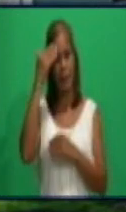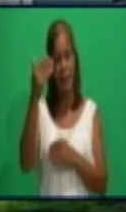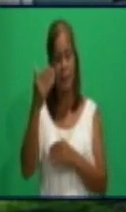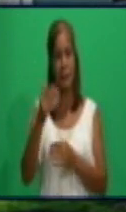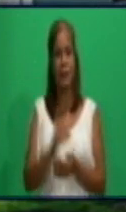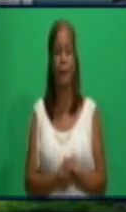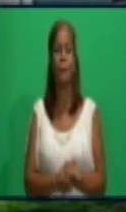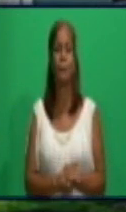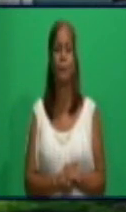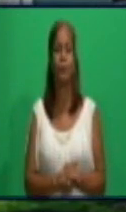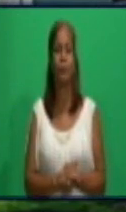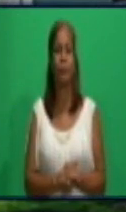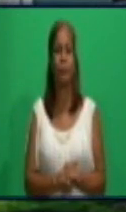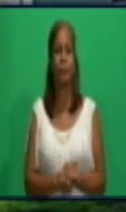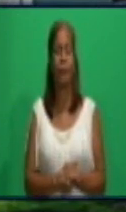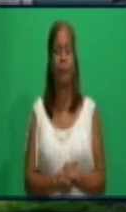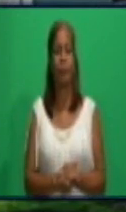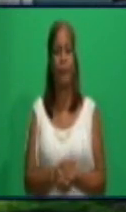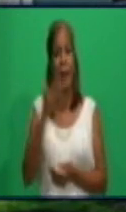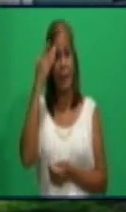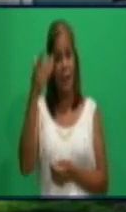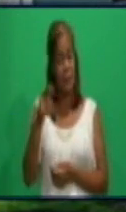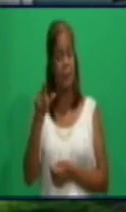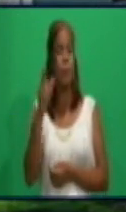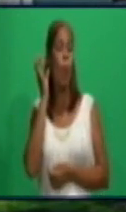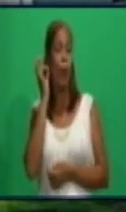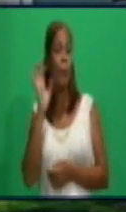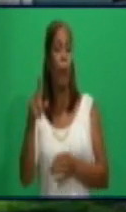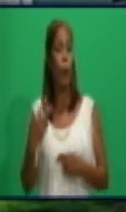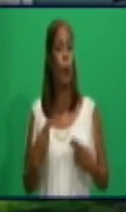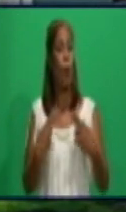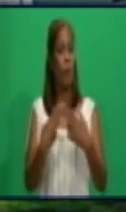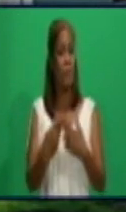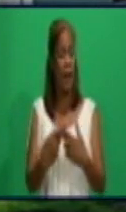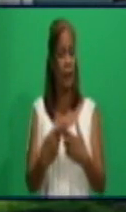Gracias, Lumila, por confiar en nosotros y compartir también este criterio tuyo, que además...